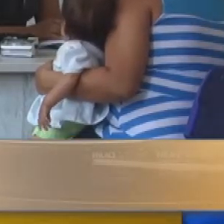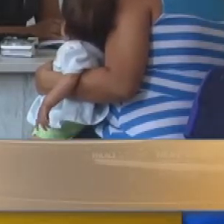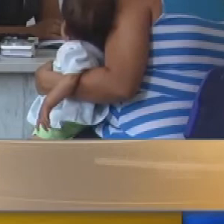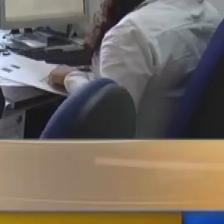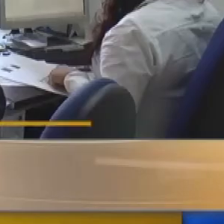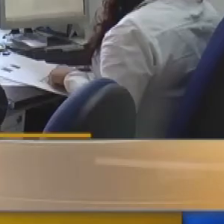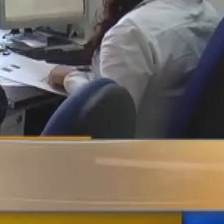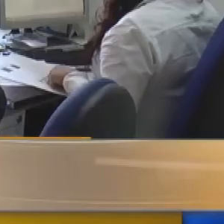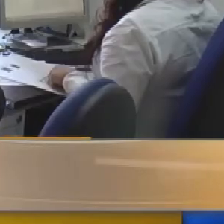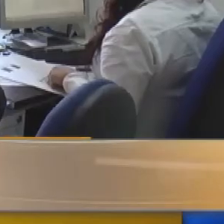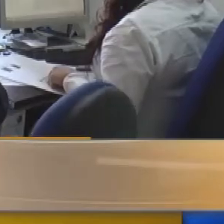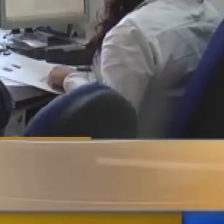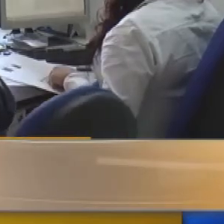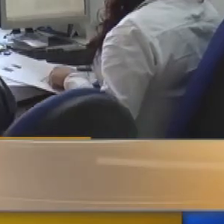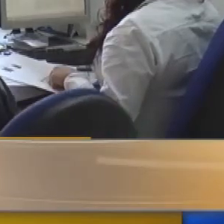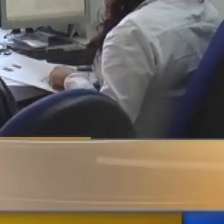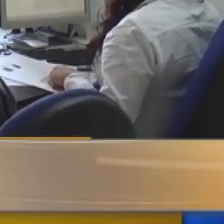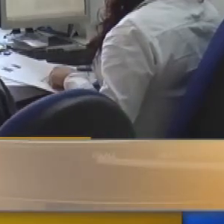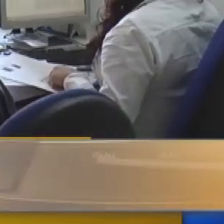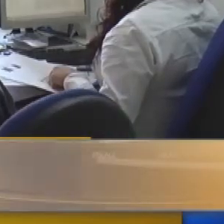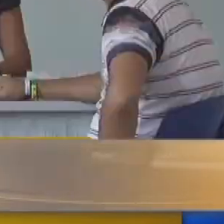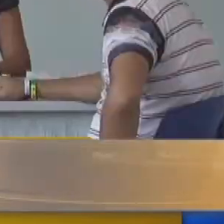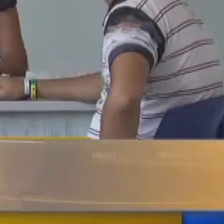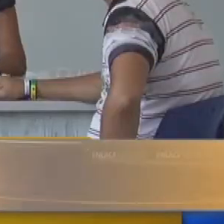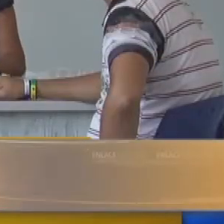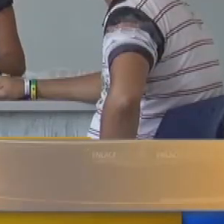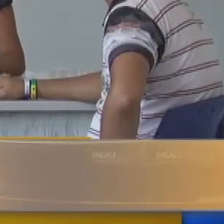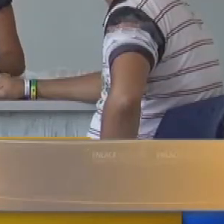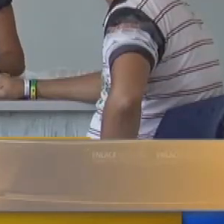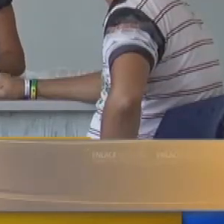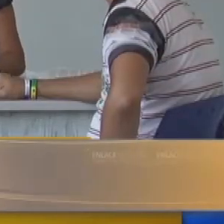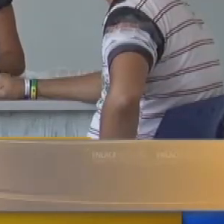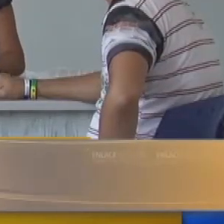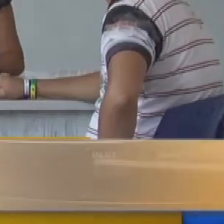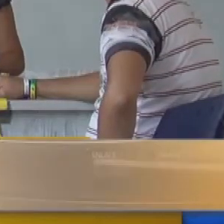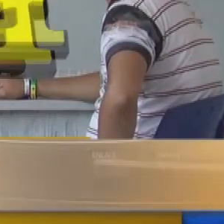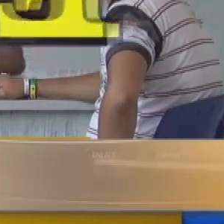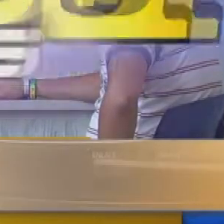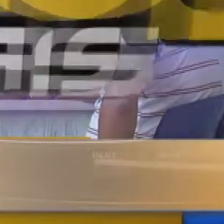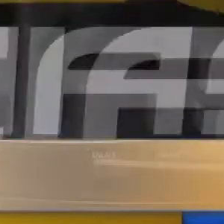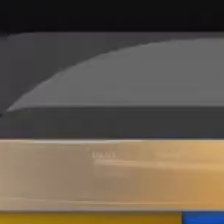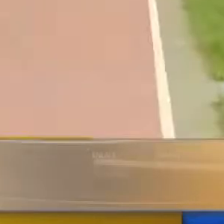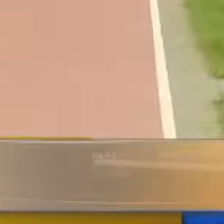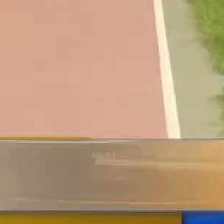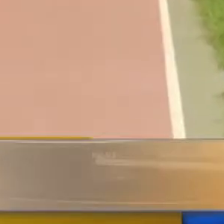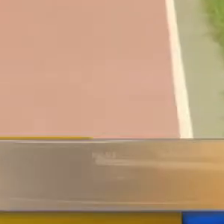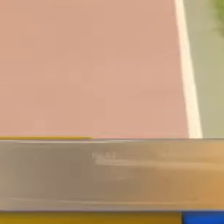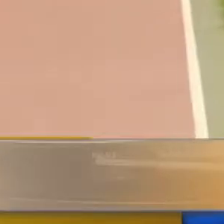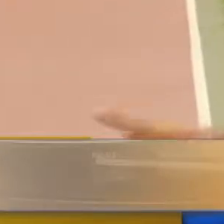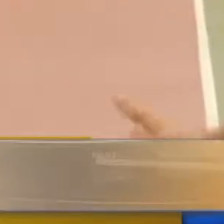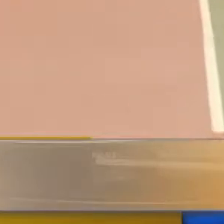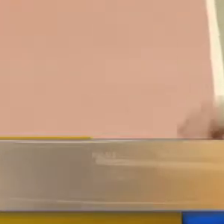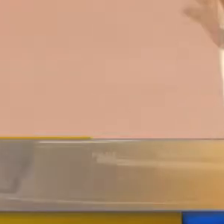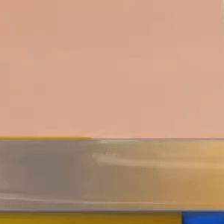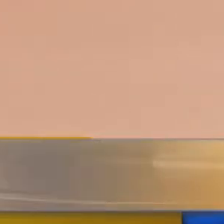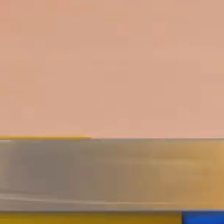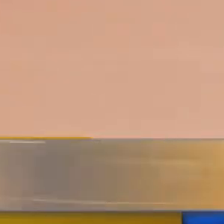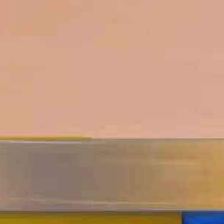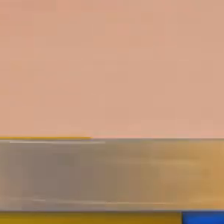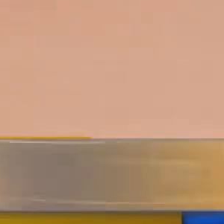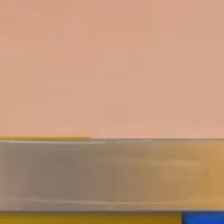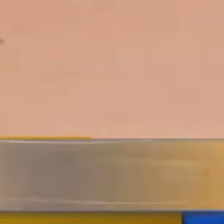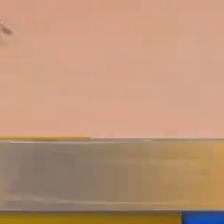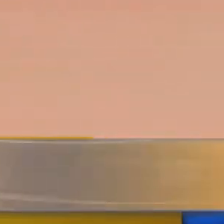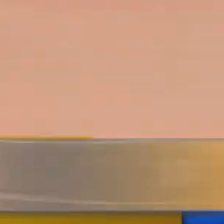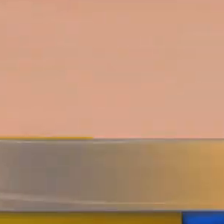afiliadas sistema de salud subsidiado lo hagan esto es en el coliseo luis y francisco castellano y en los deportes conozca todos los